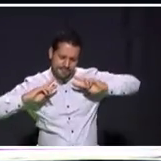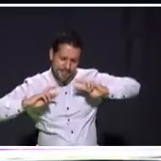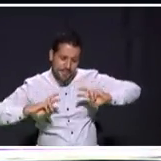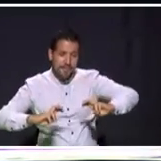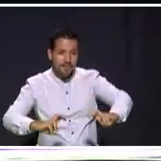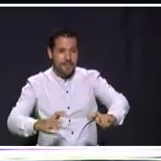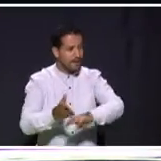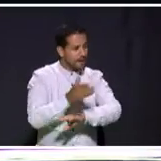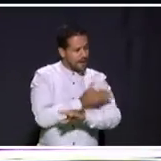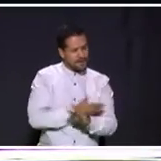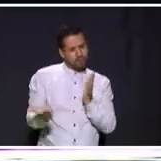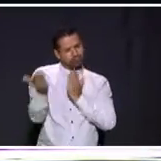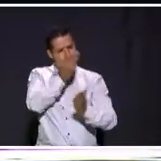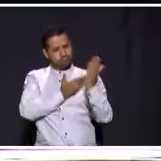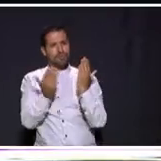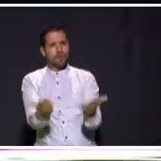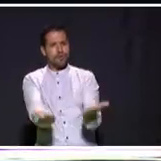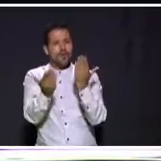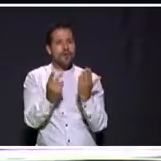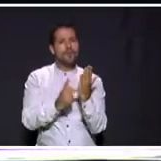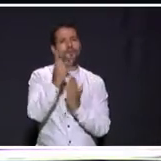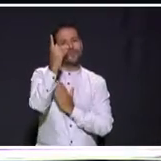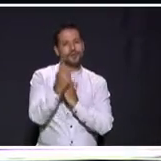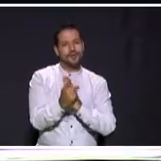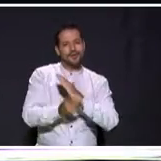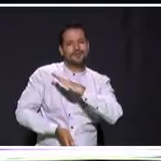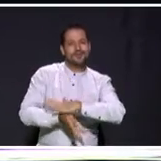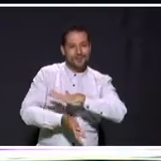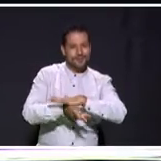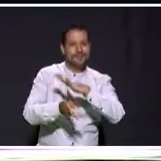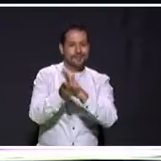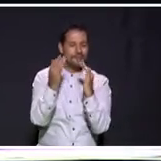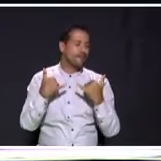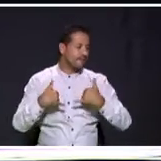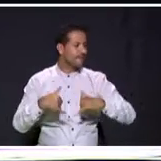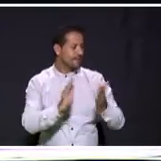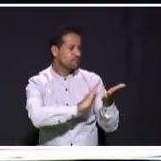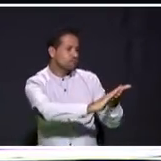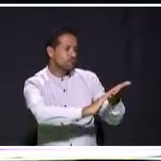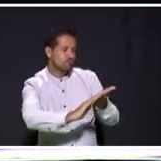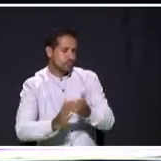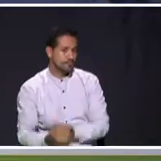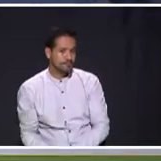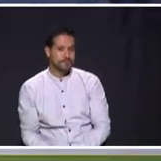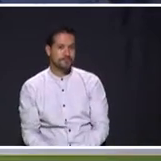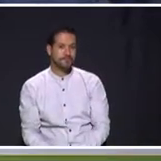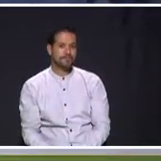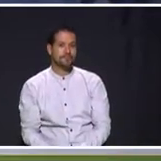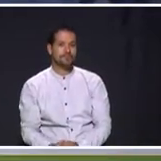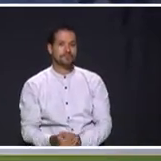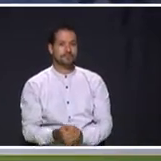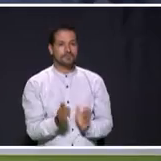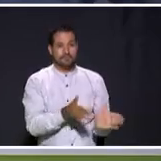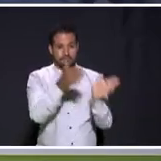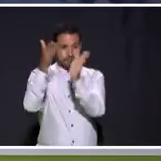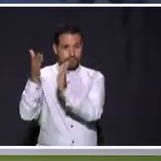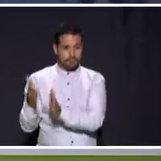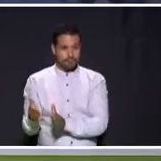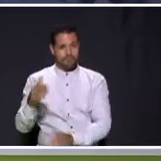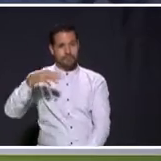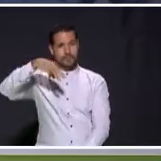el resto de proyectos mencionados por supuesto darles la terminación que se corresponde el turno ahora para el candidato mauricio